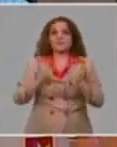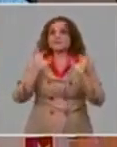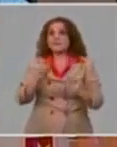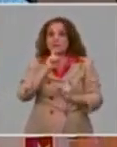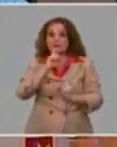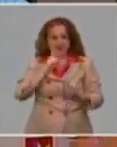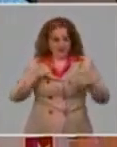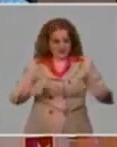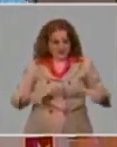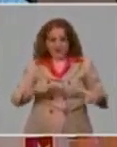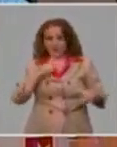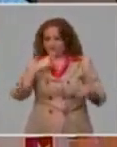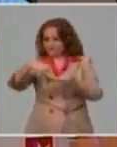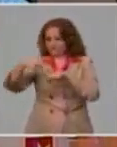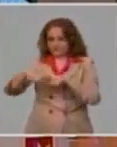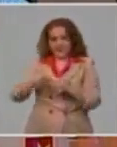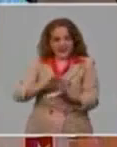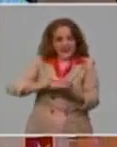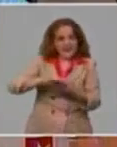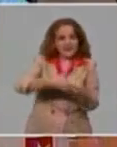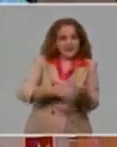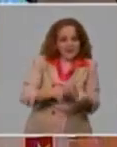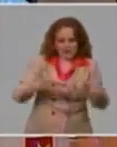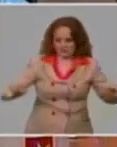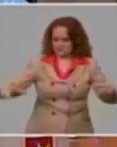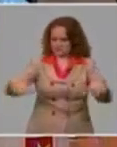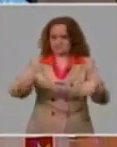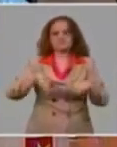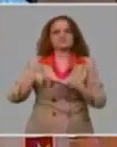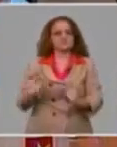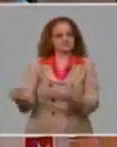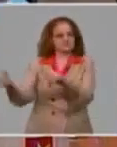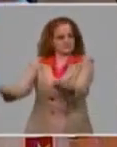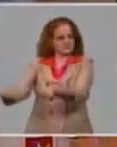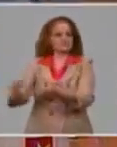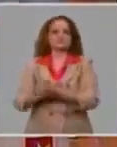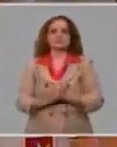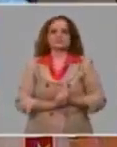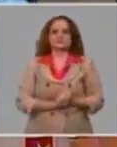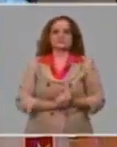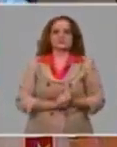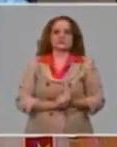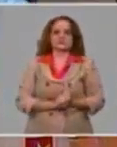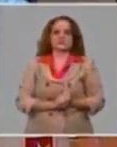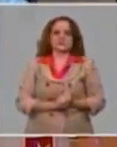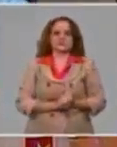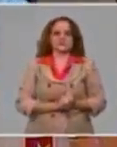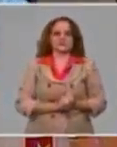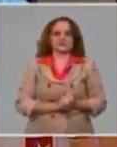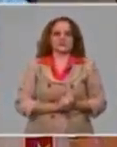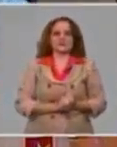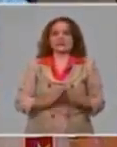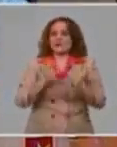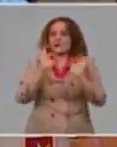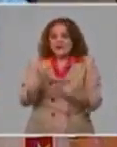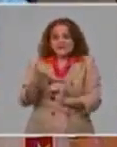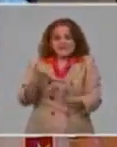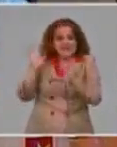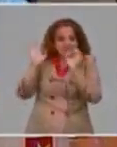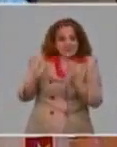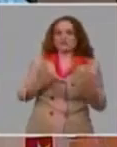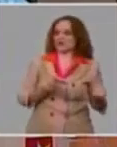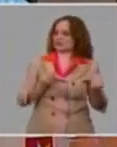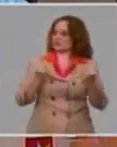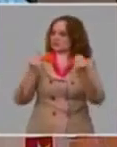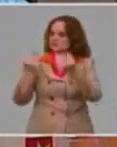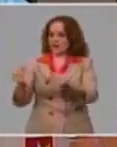sanitarios, 500 lavamanos. Para eso, o sea, pero lo vamos poniendo exactamente donde realmente lo hace falta, lo requiera,